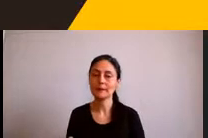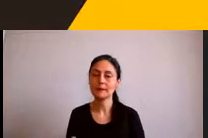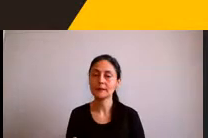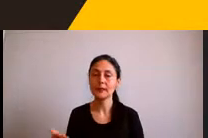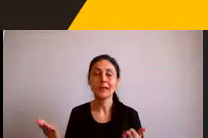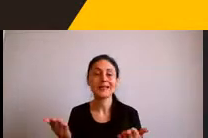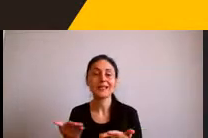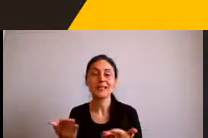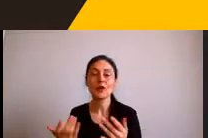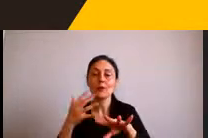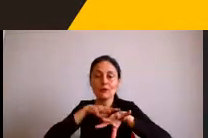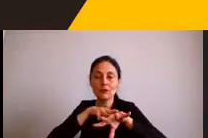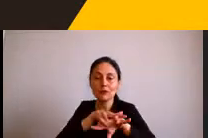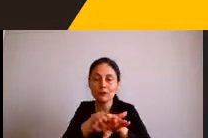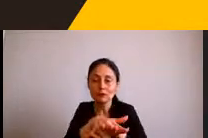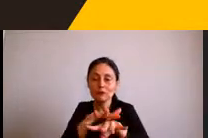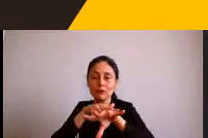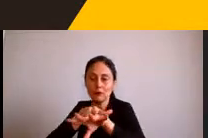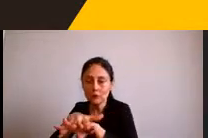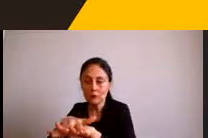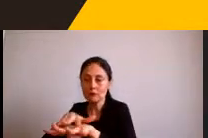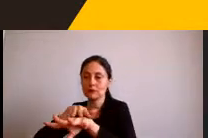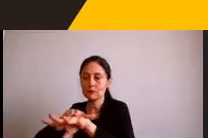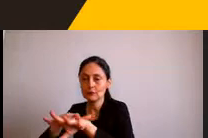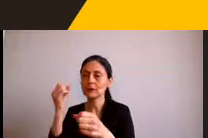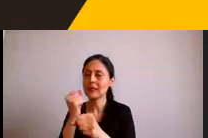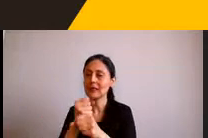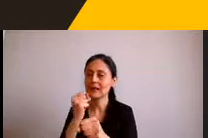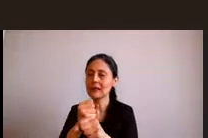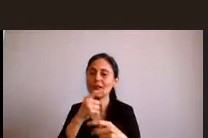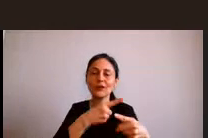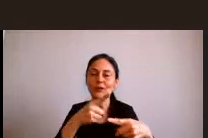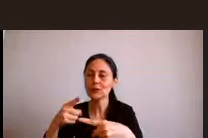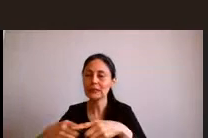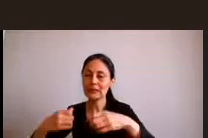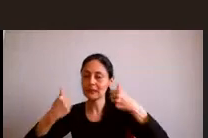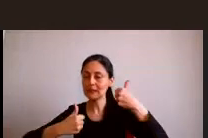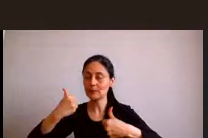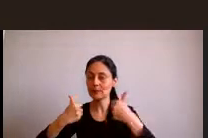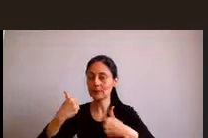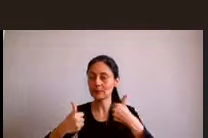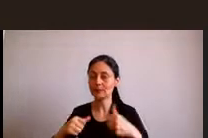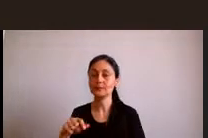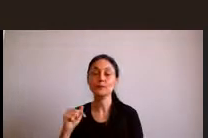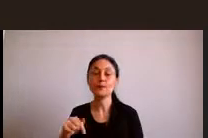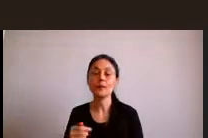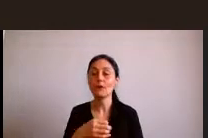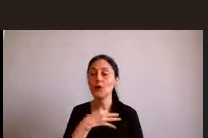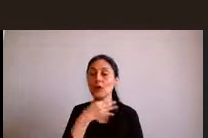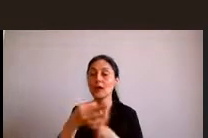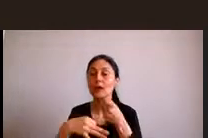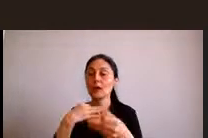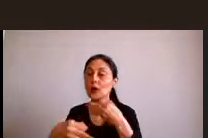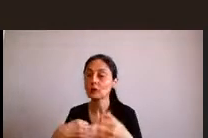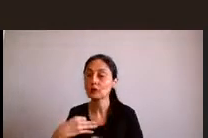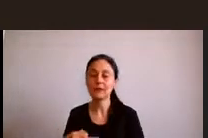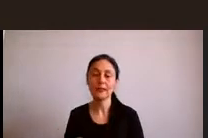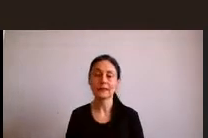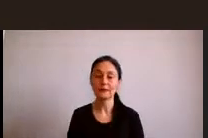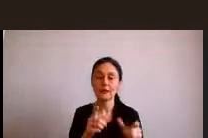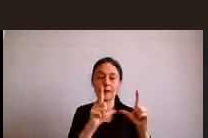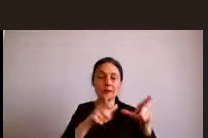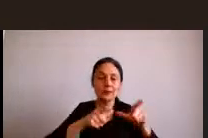trabajo integrativo con otras profesiones. Entonces voy a irles contando algunas áreas de trabajo donde los cuales hay muchas más, pero como yo creo que